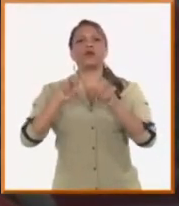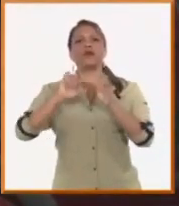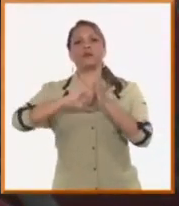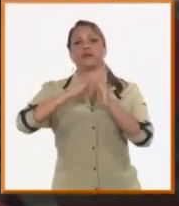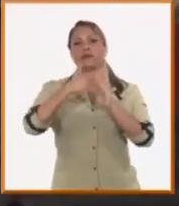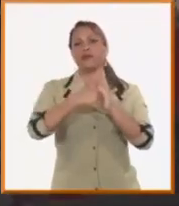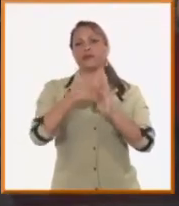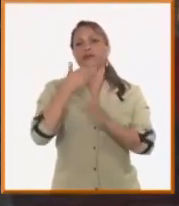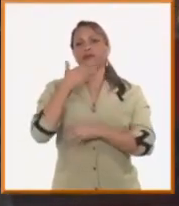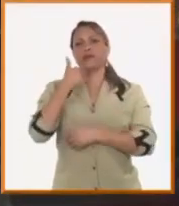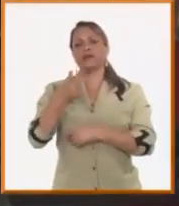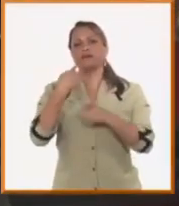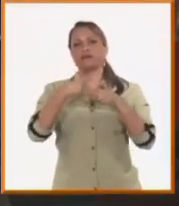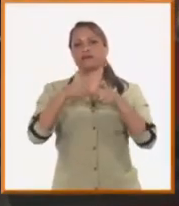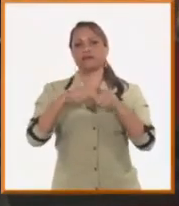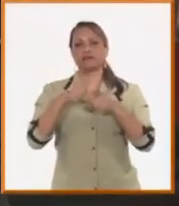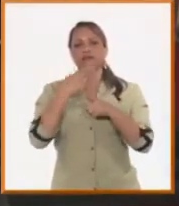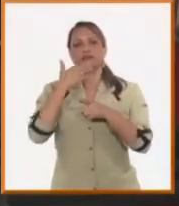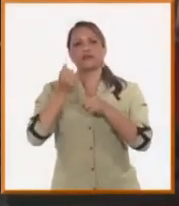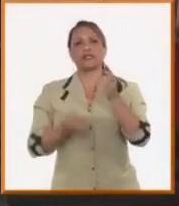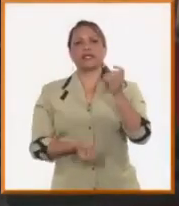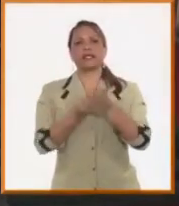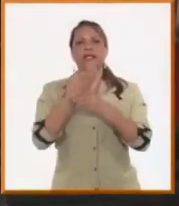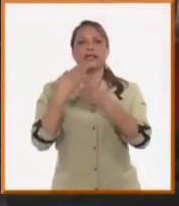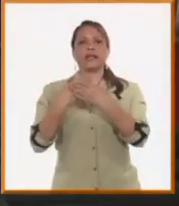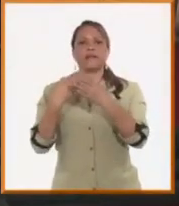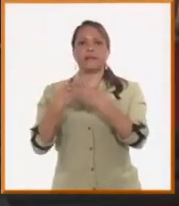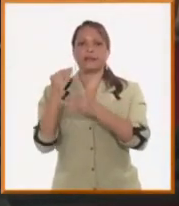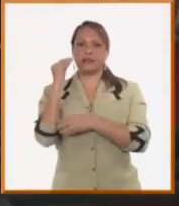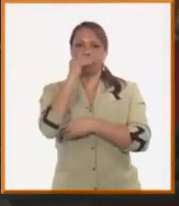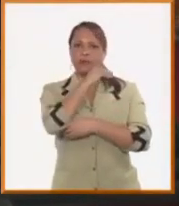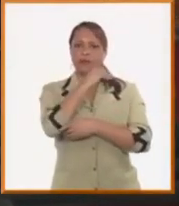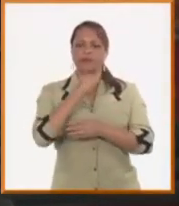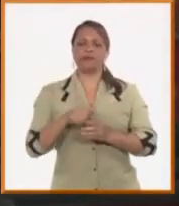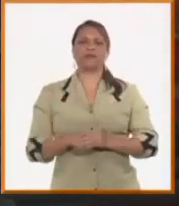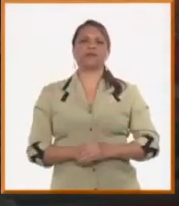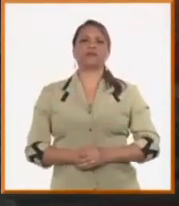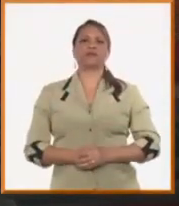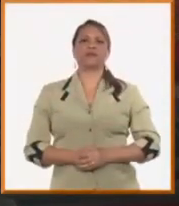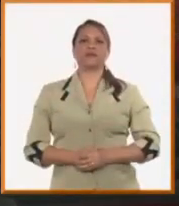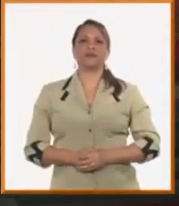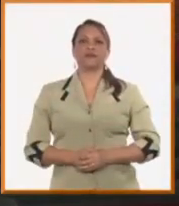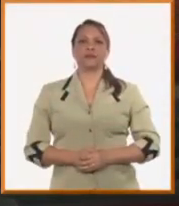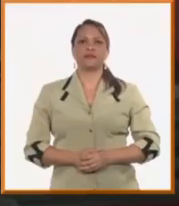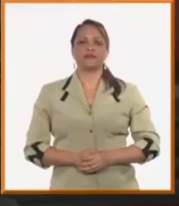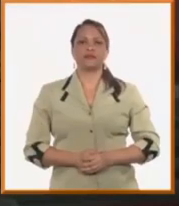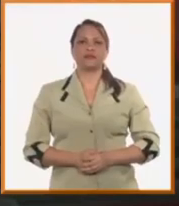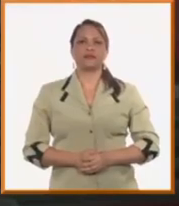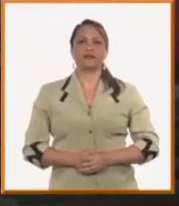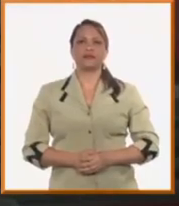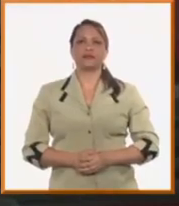mejorar nuevos productos y crear empresas modernas. Desde Villa Clara, Sandra Cristina, especial para la Mesa Redonda.